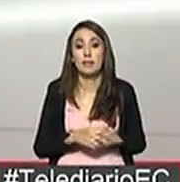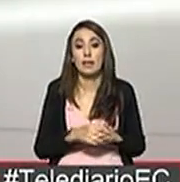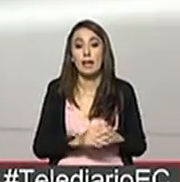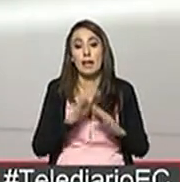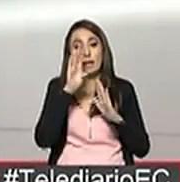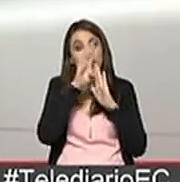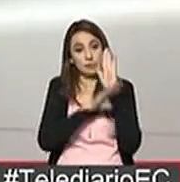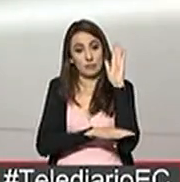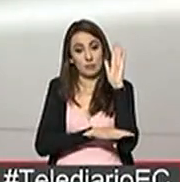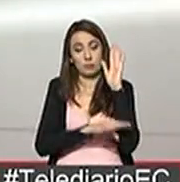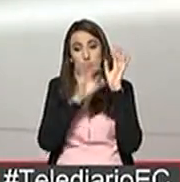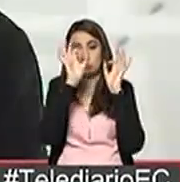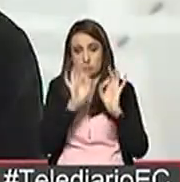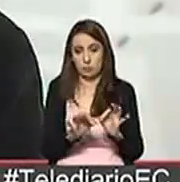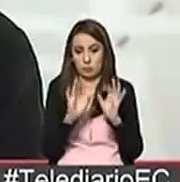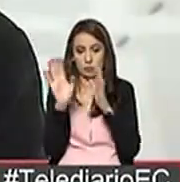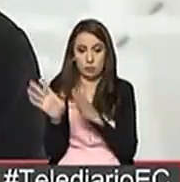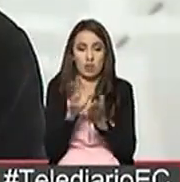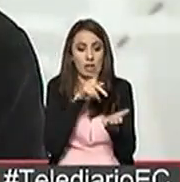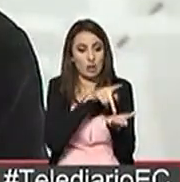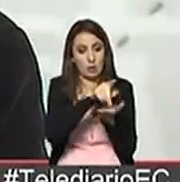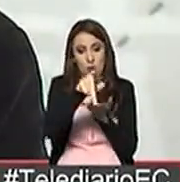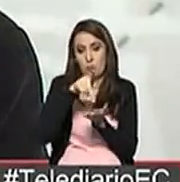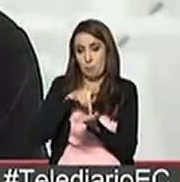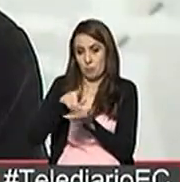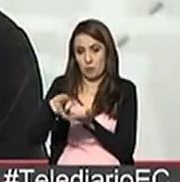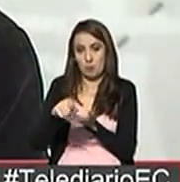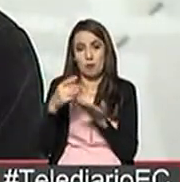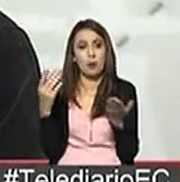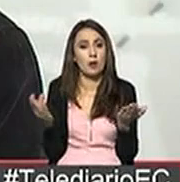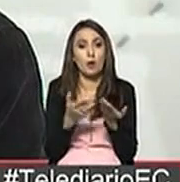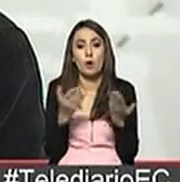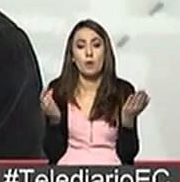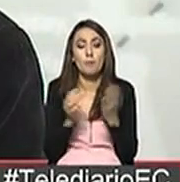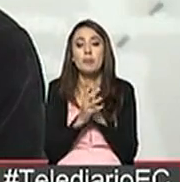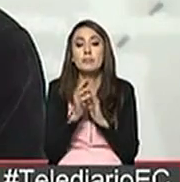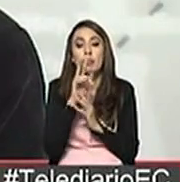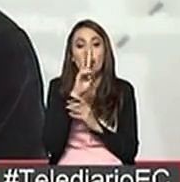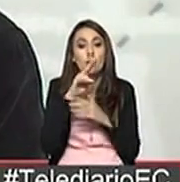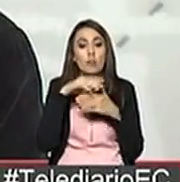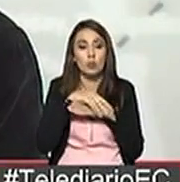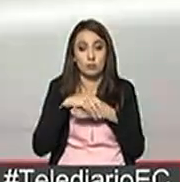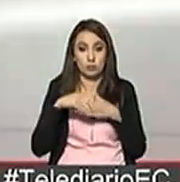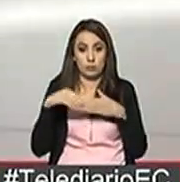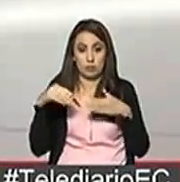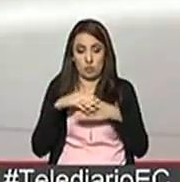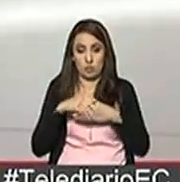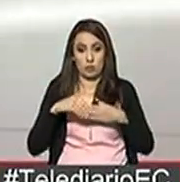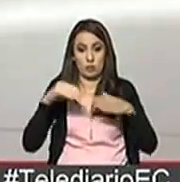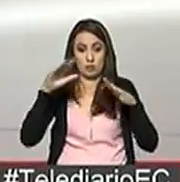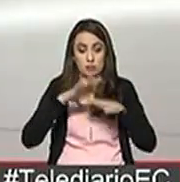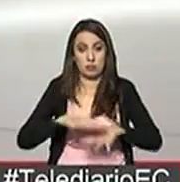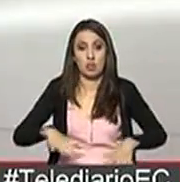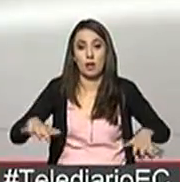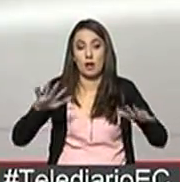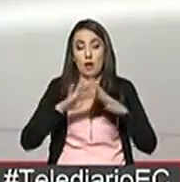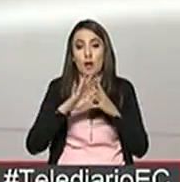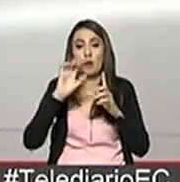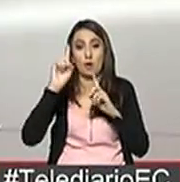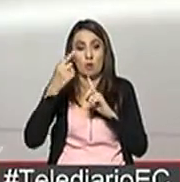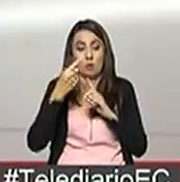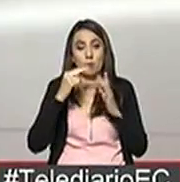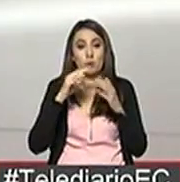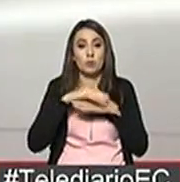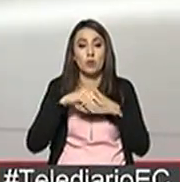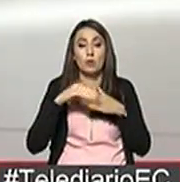de la tarifa específica para el pago del impuesto al consumo especial de $2 por litro de alcohol puro a $1.50.